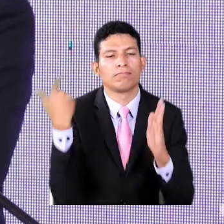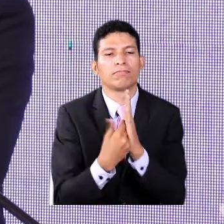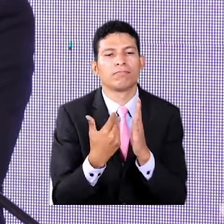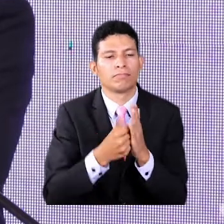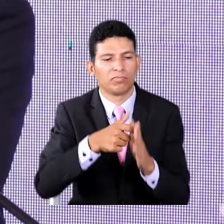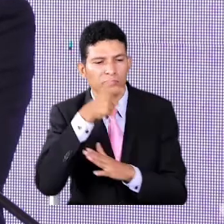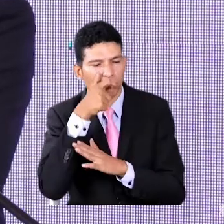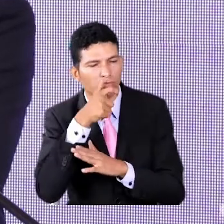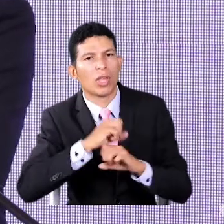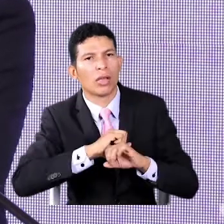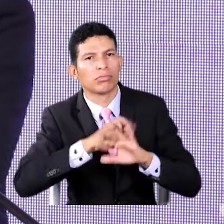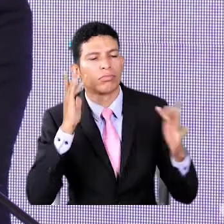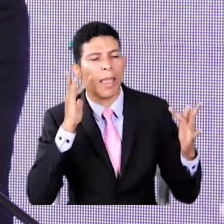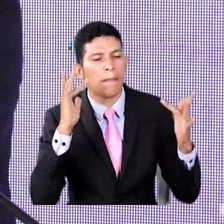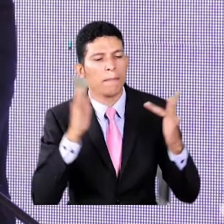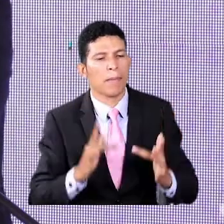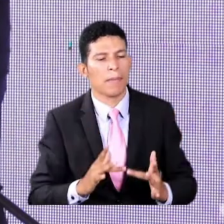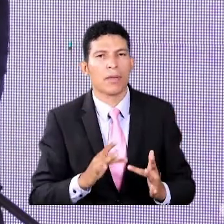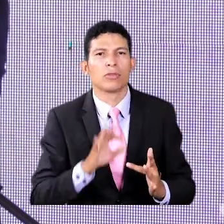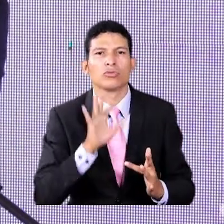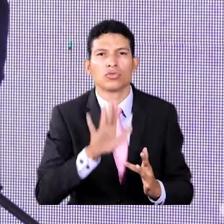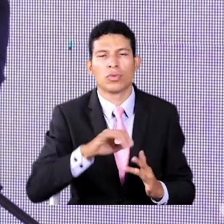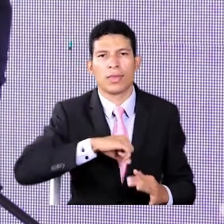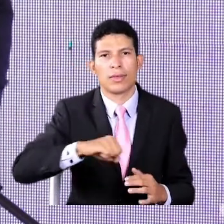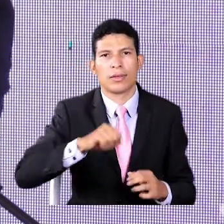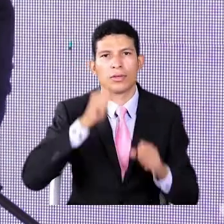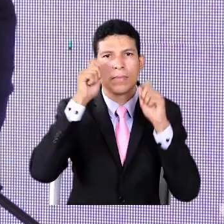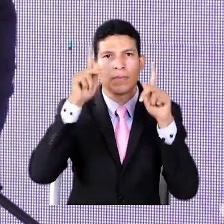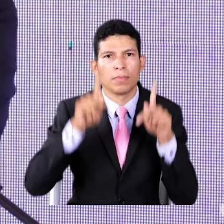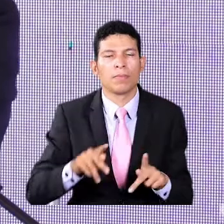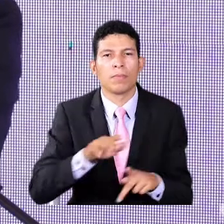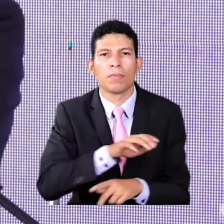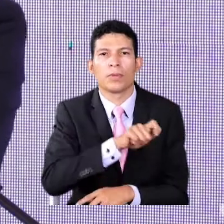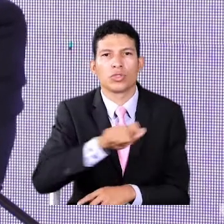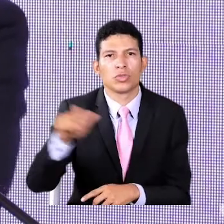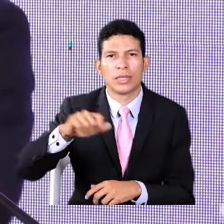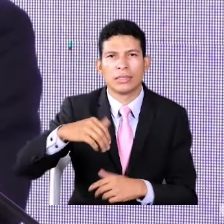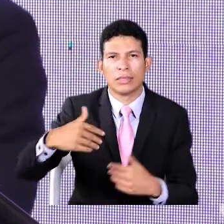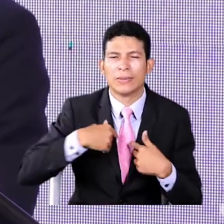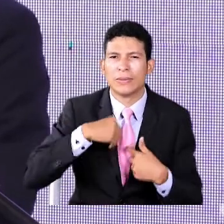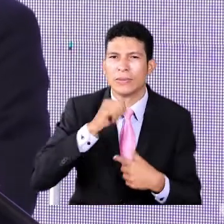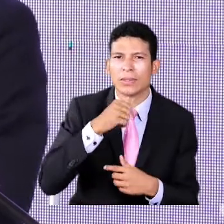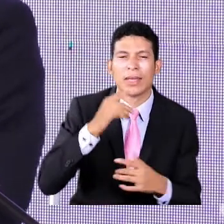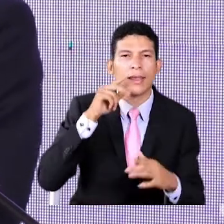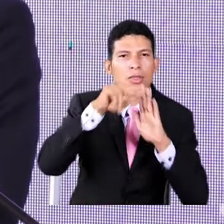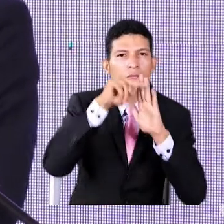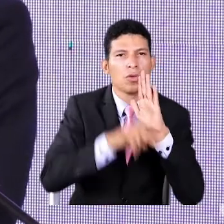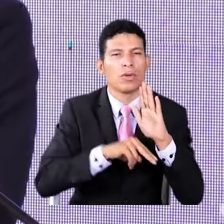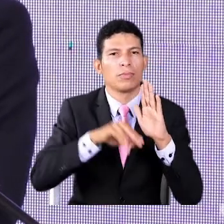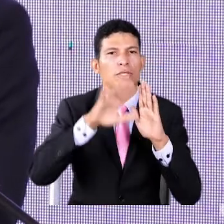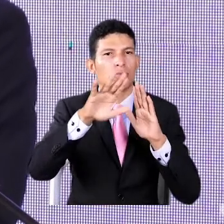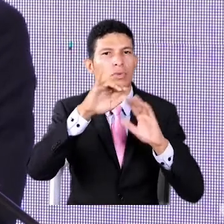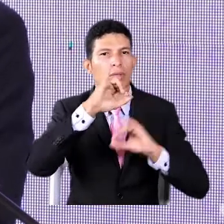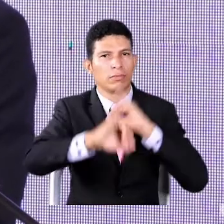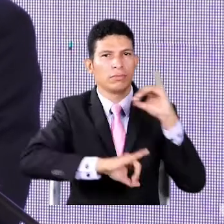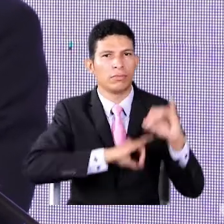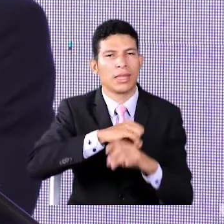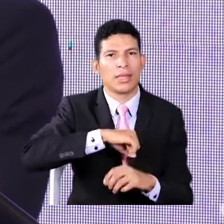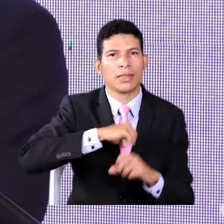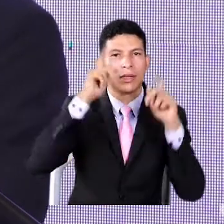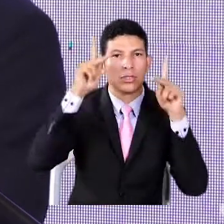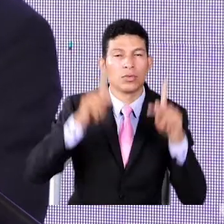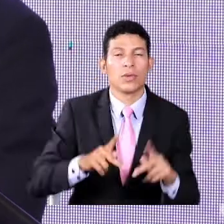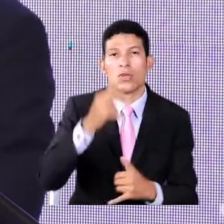guarden plena correspondencia con los derechos de las víctimas y las normas y estándares internacionales en derechos humanos finalmente